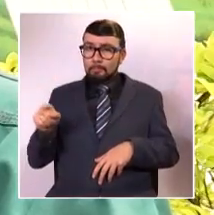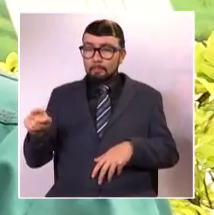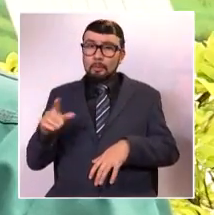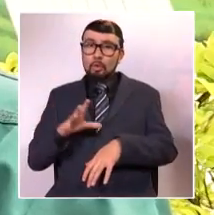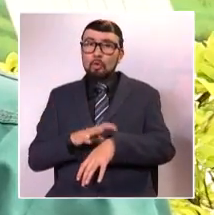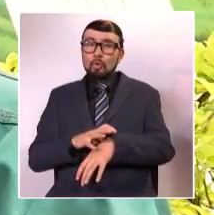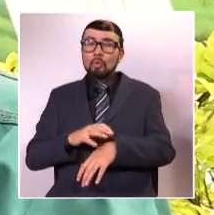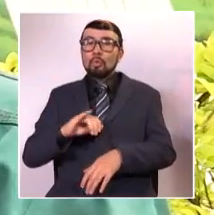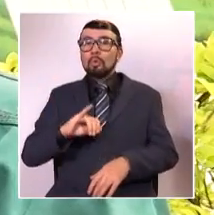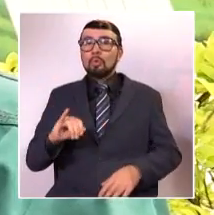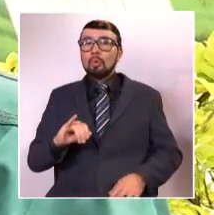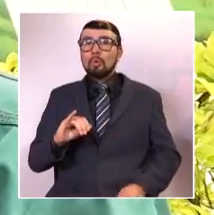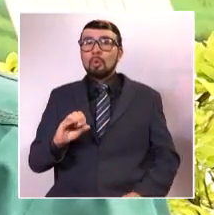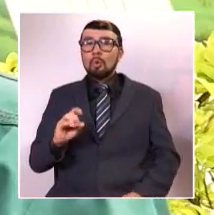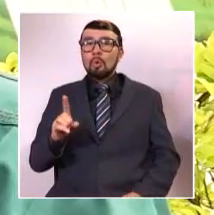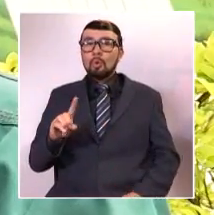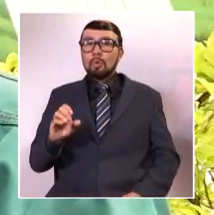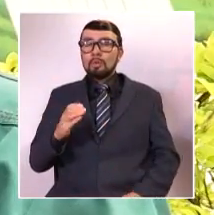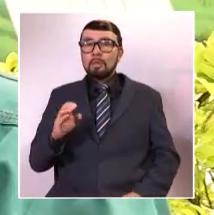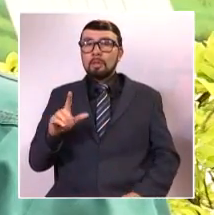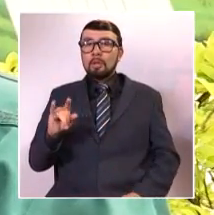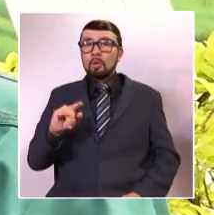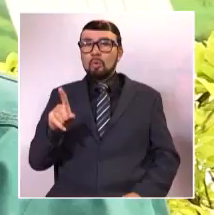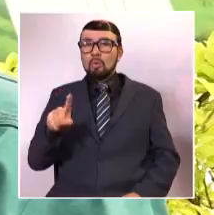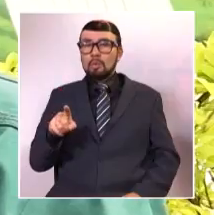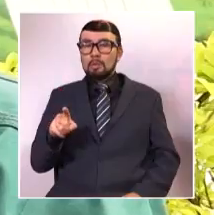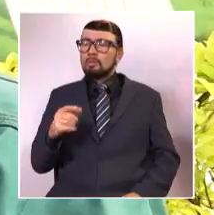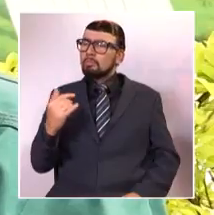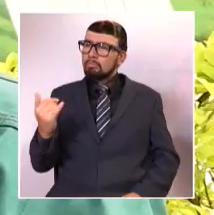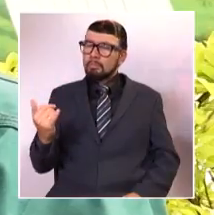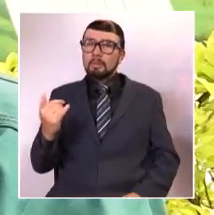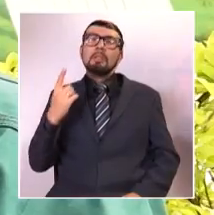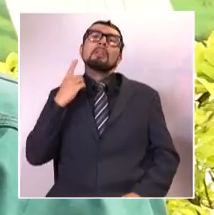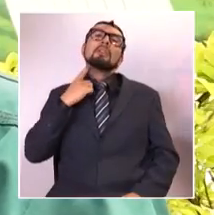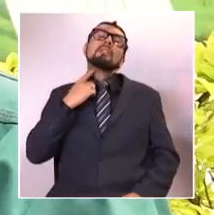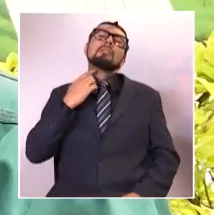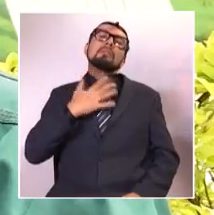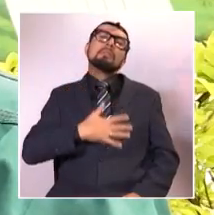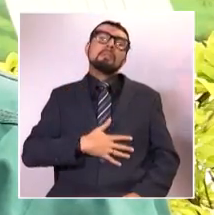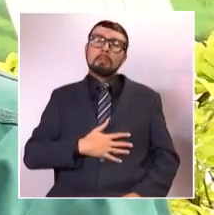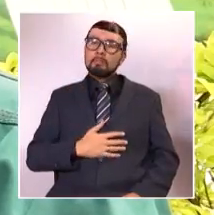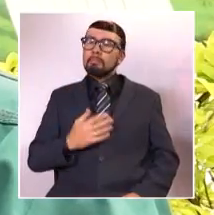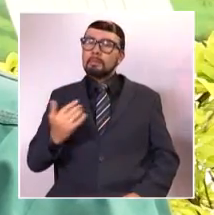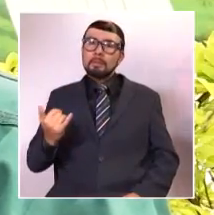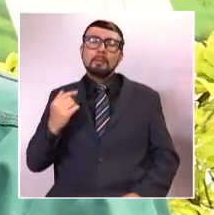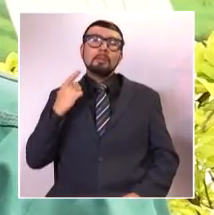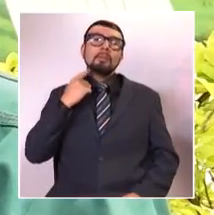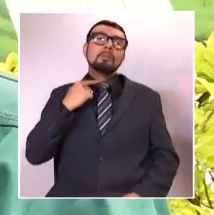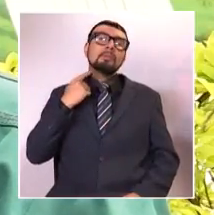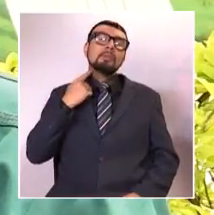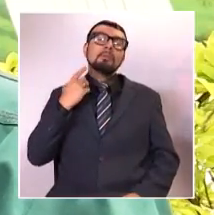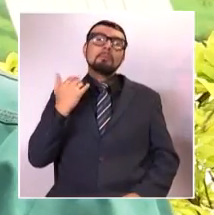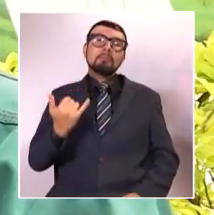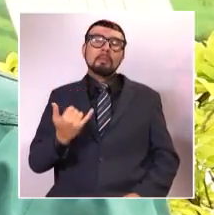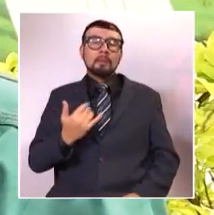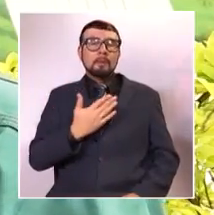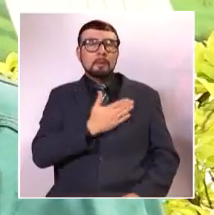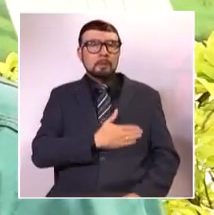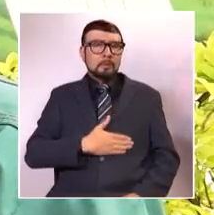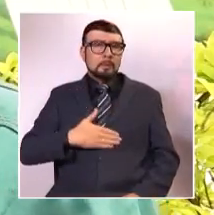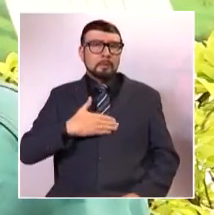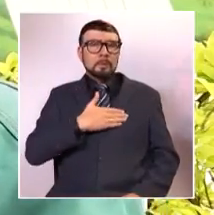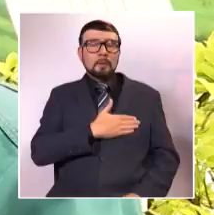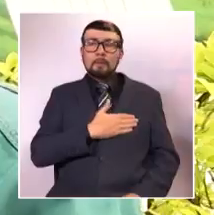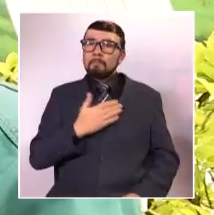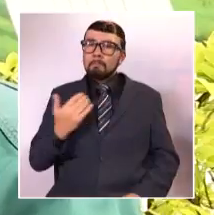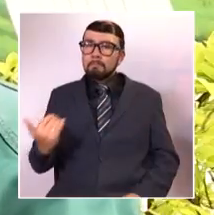José Luis, como en la tiroides, como en los casos de las masas de mama, como en los casos de algunos ganglios o algunas